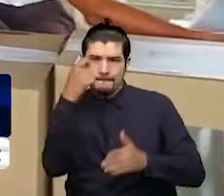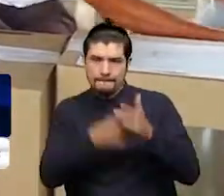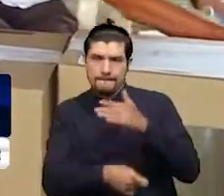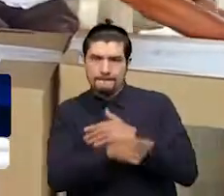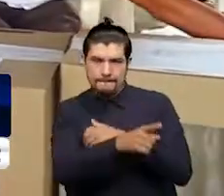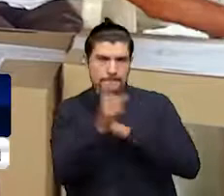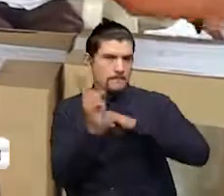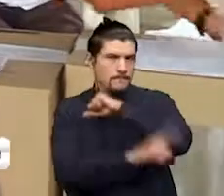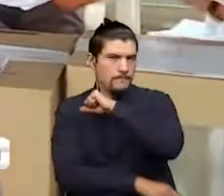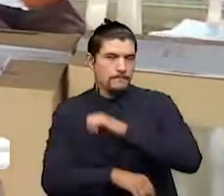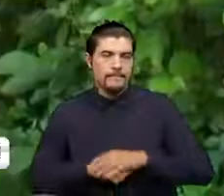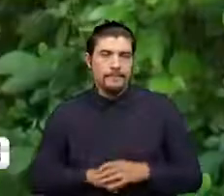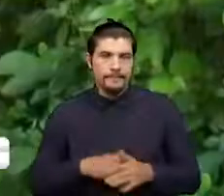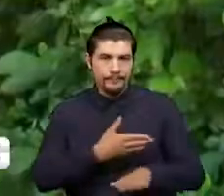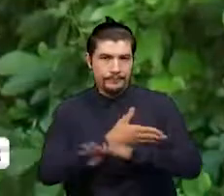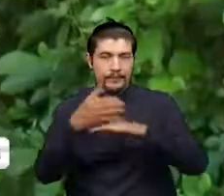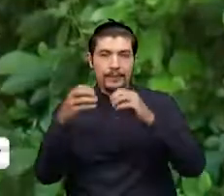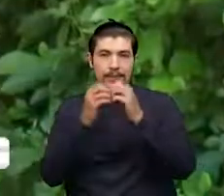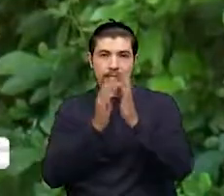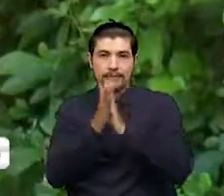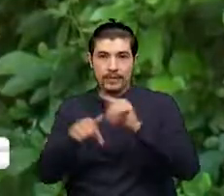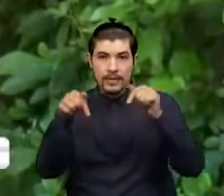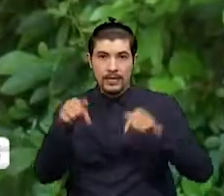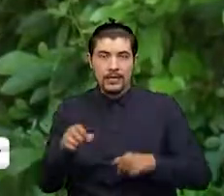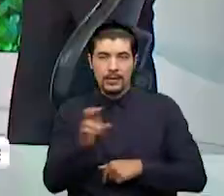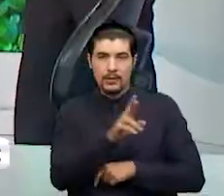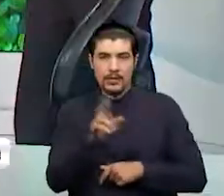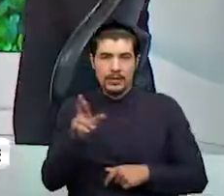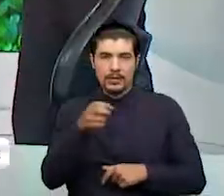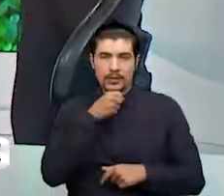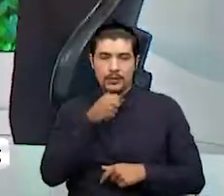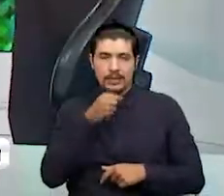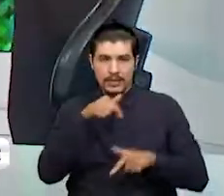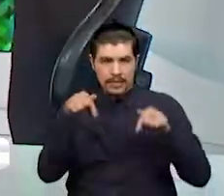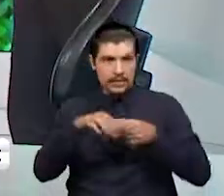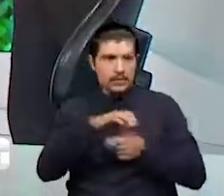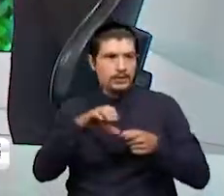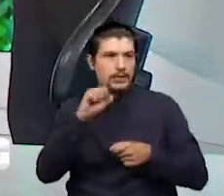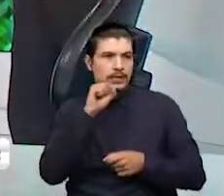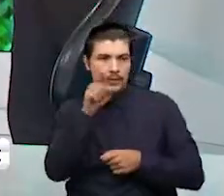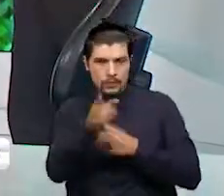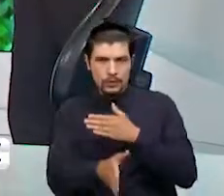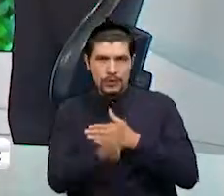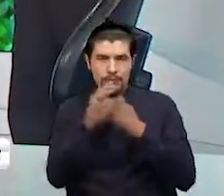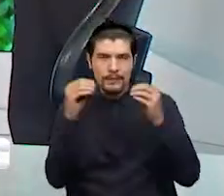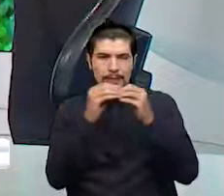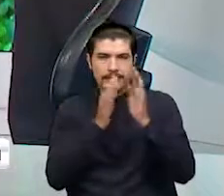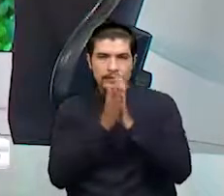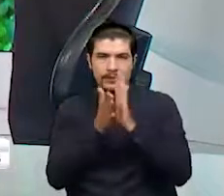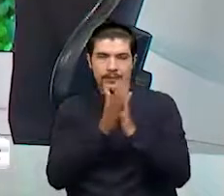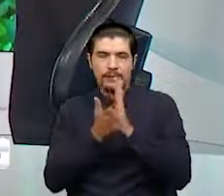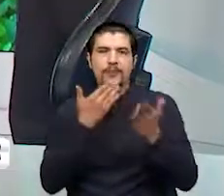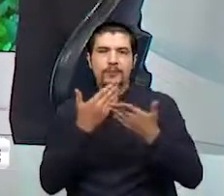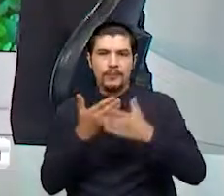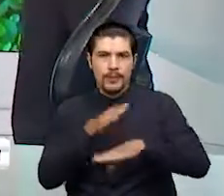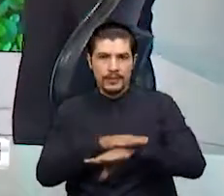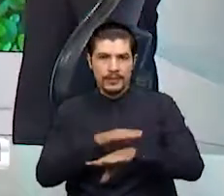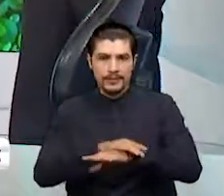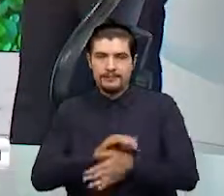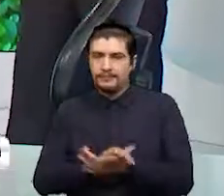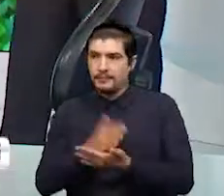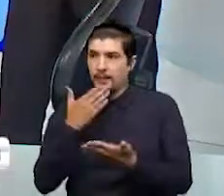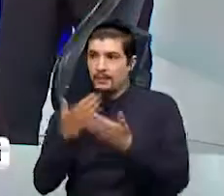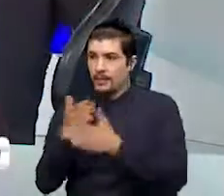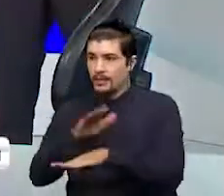esta medida. Esa es la información más importante que se registra desde el puerto petrolero. Continúen ustedes con más Oriente Noticias. Muy buenas tardes. Muy buenas